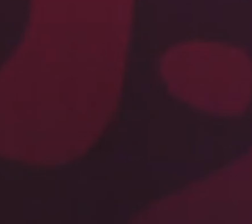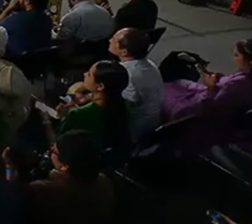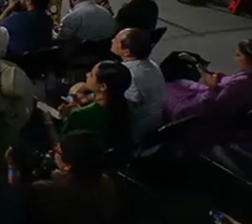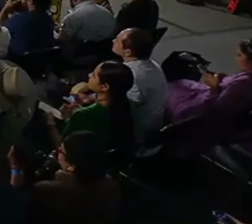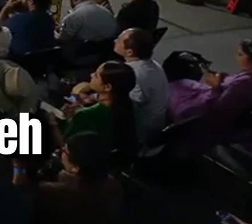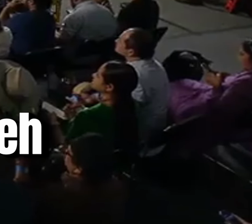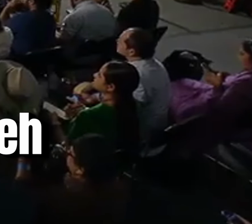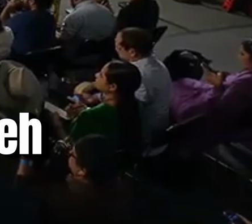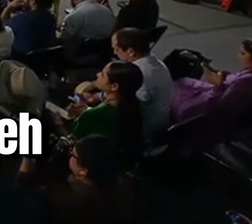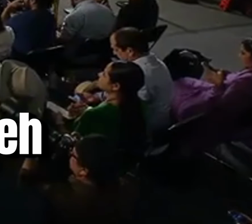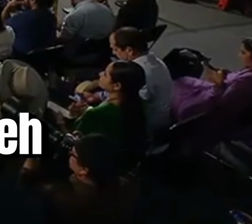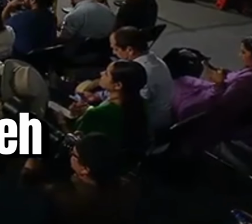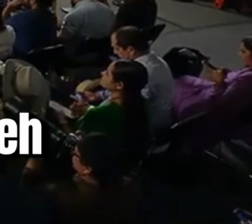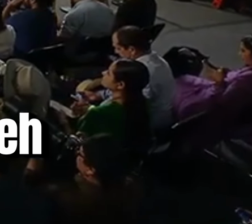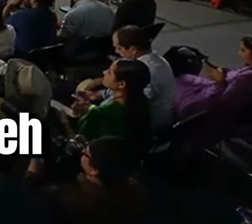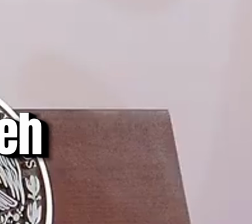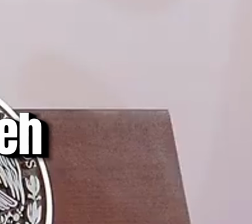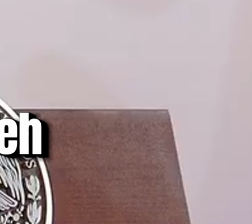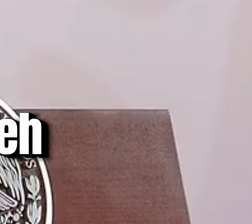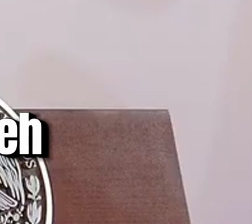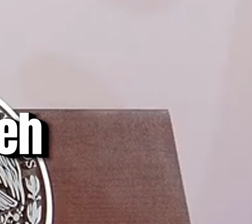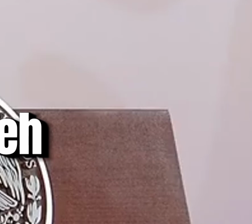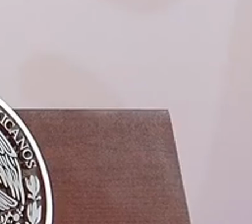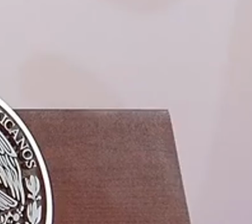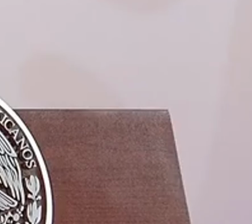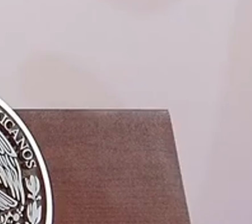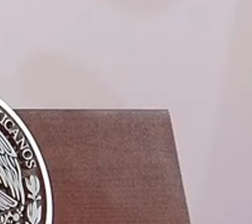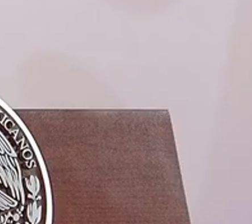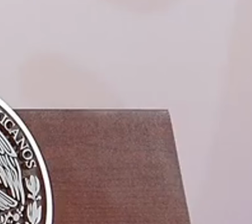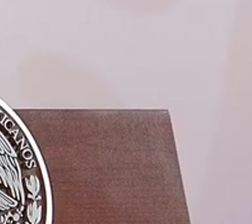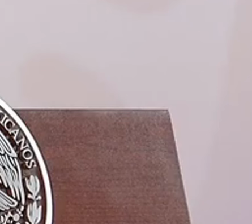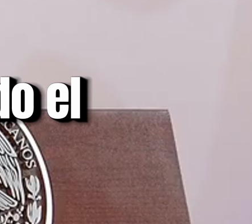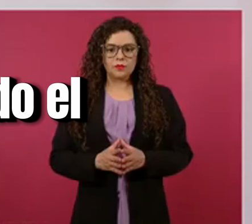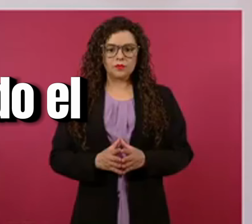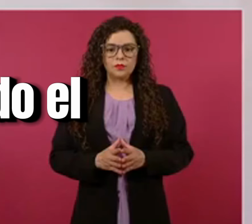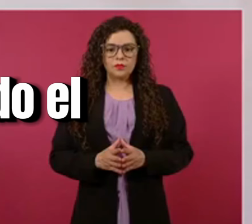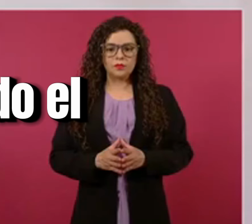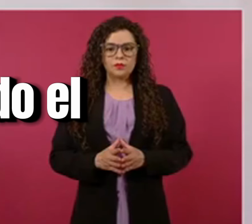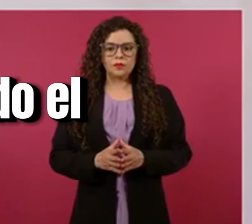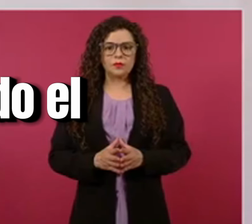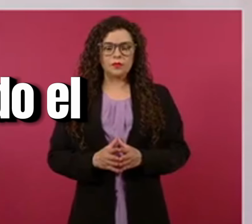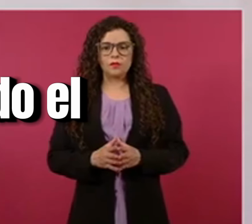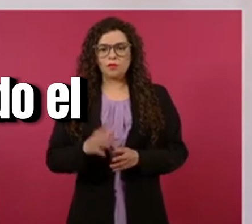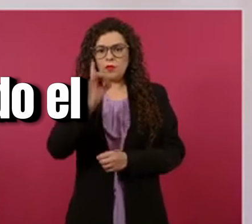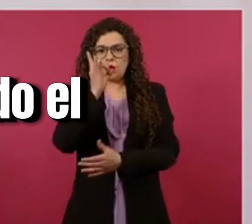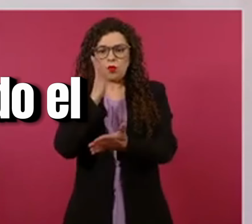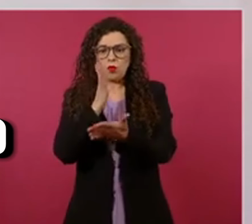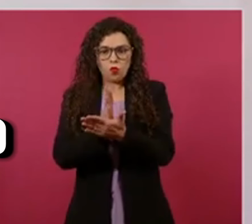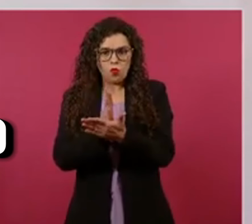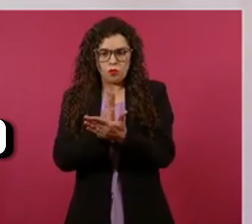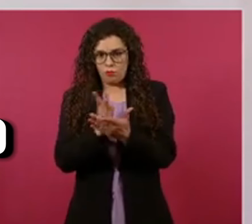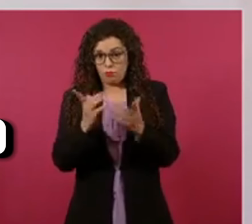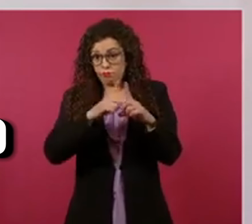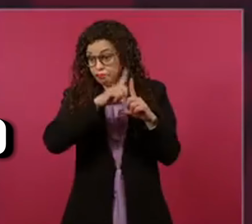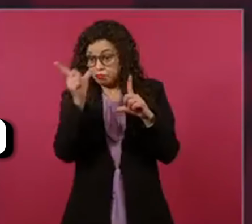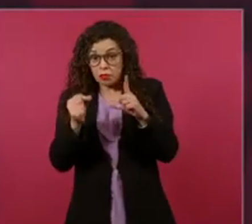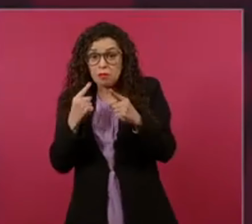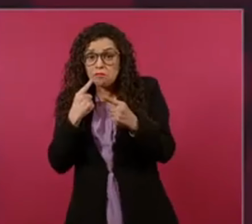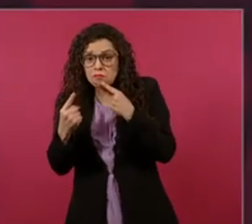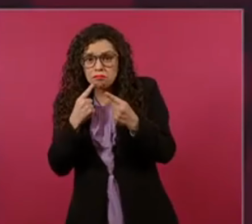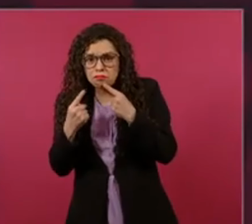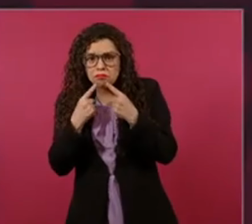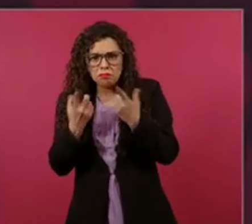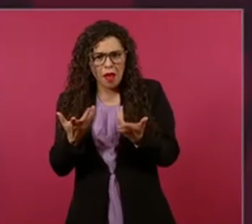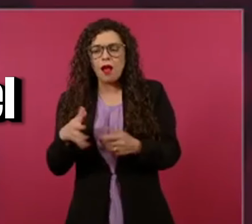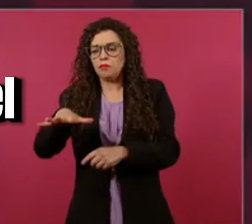que nos había comentado. Sí, parlamento abierto, pero también, repito, no solamente ahí, que se discuta en todo el país, que lo discuta el pueblo de México